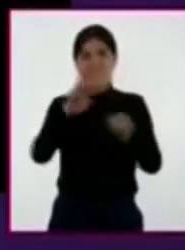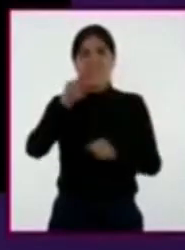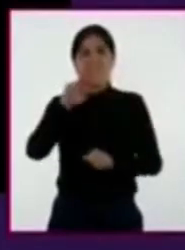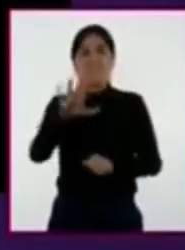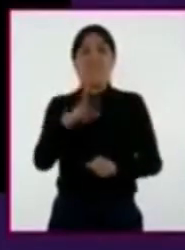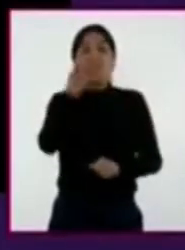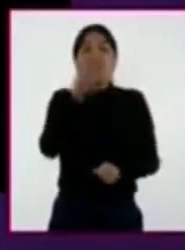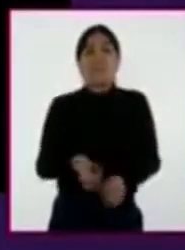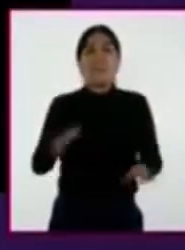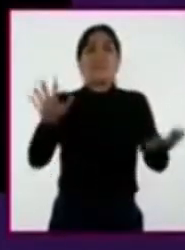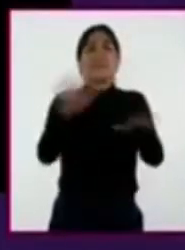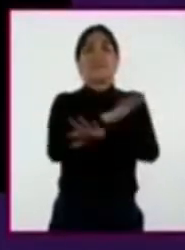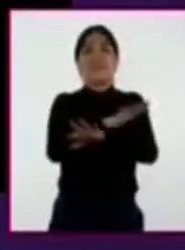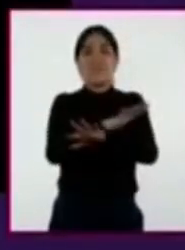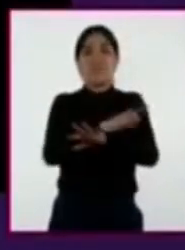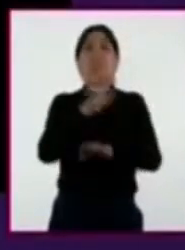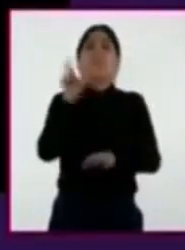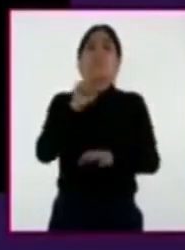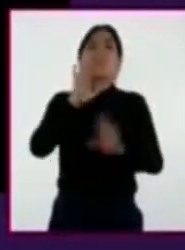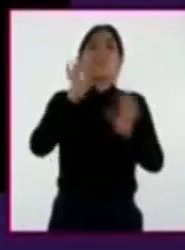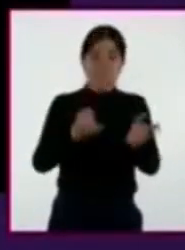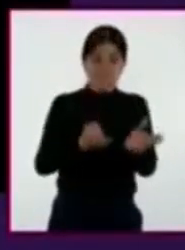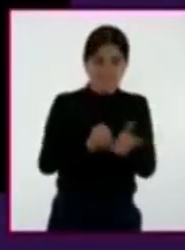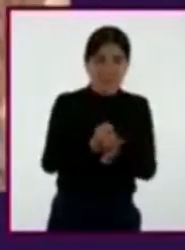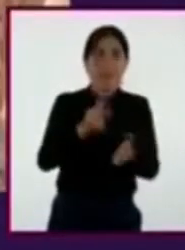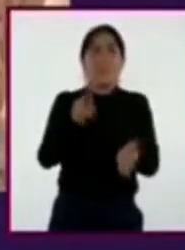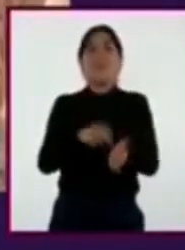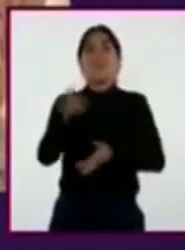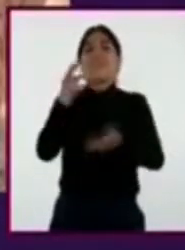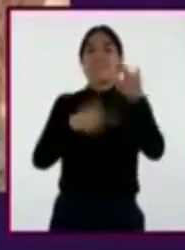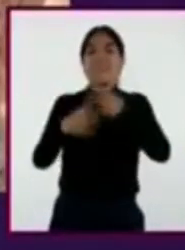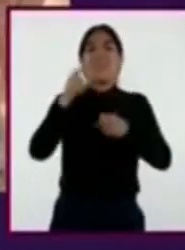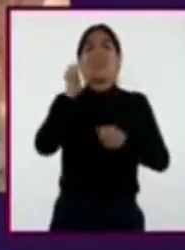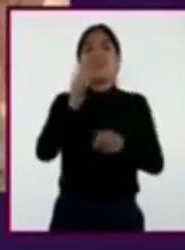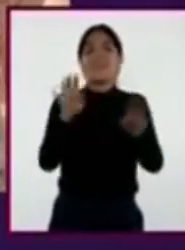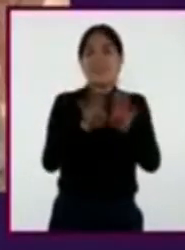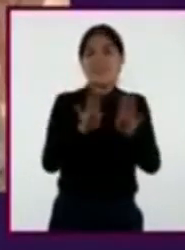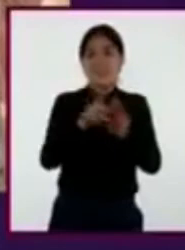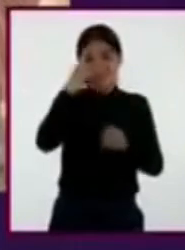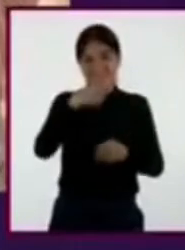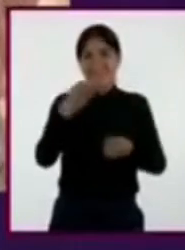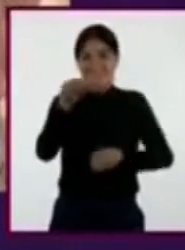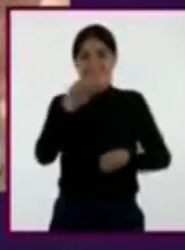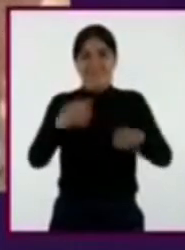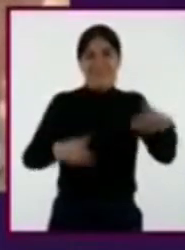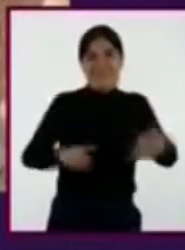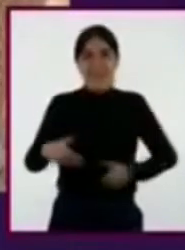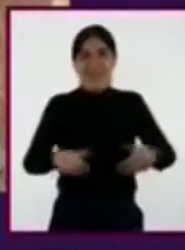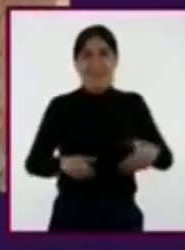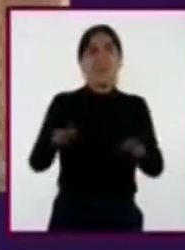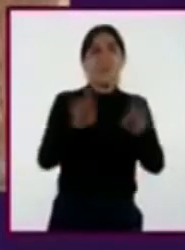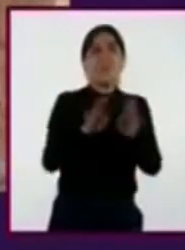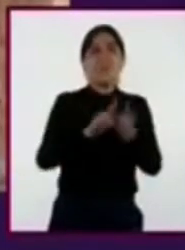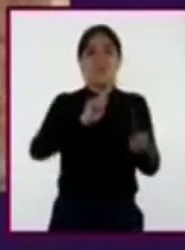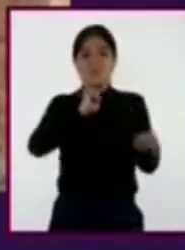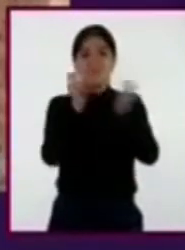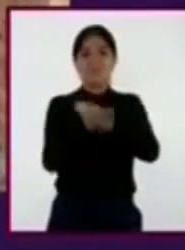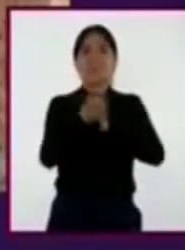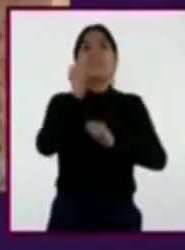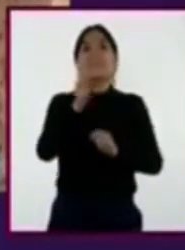algo cambió ahí y ella es cuando decide retomar todo esto que había hecho para ese performance y convertirlo en un